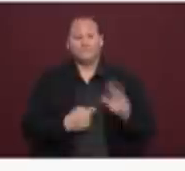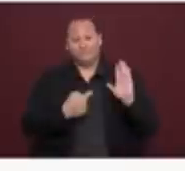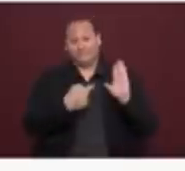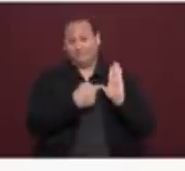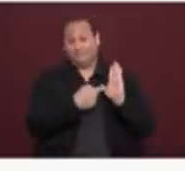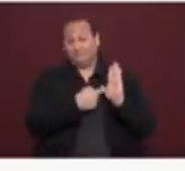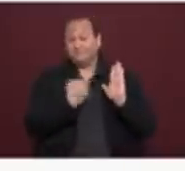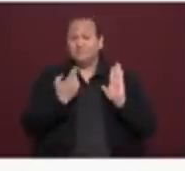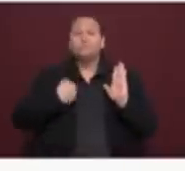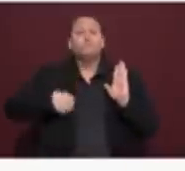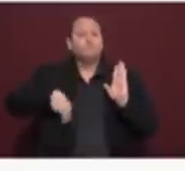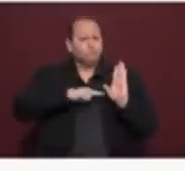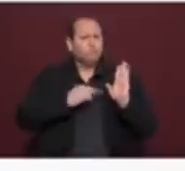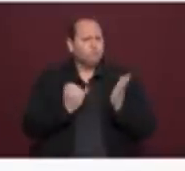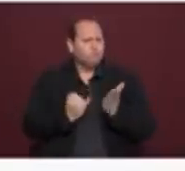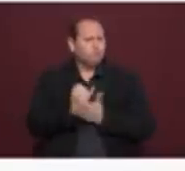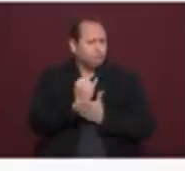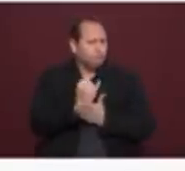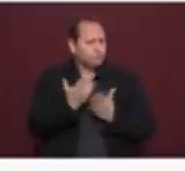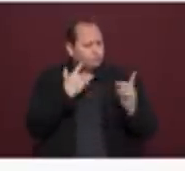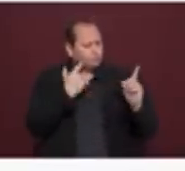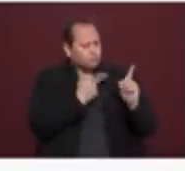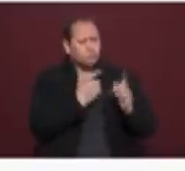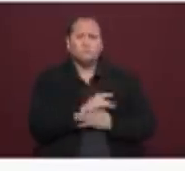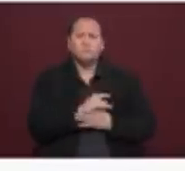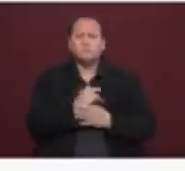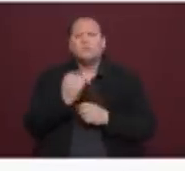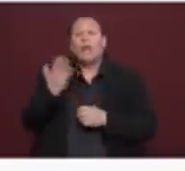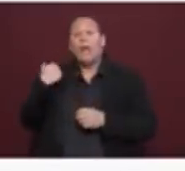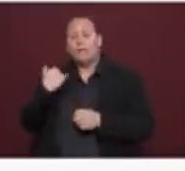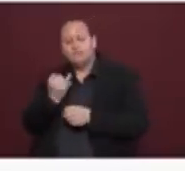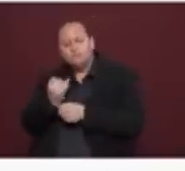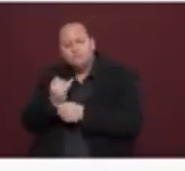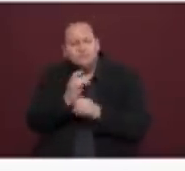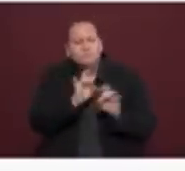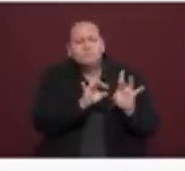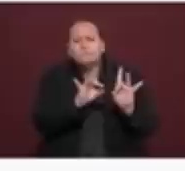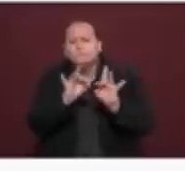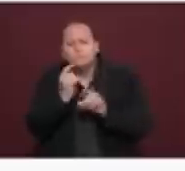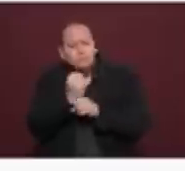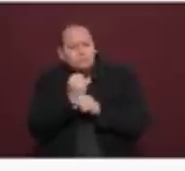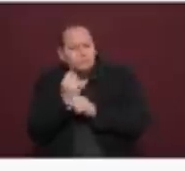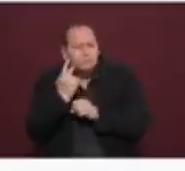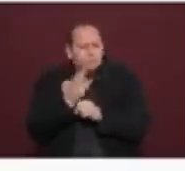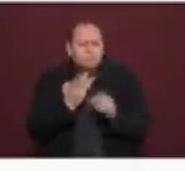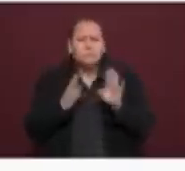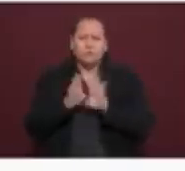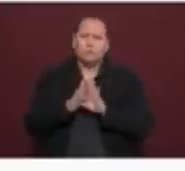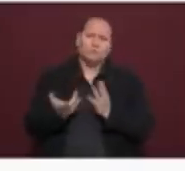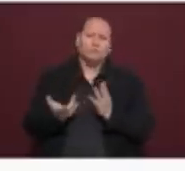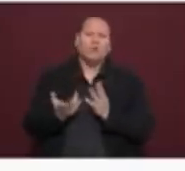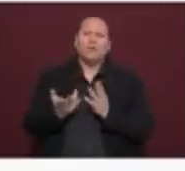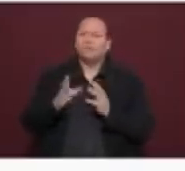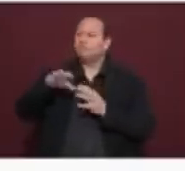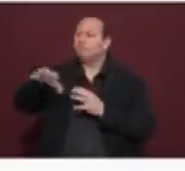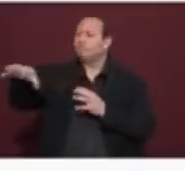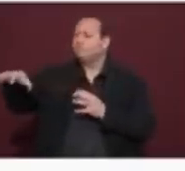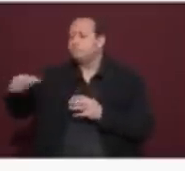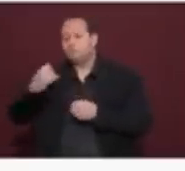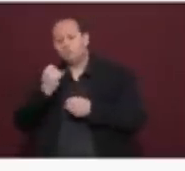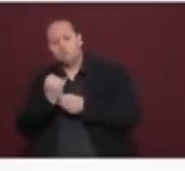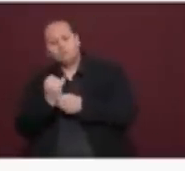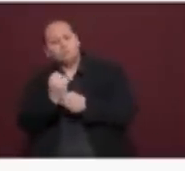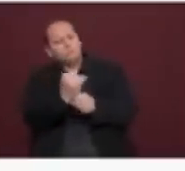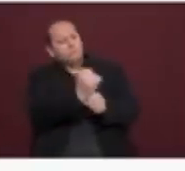determinamos en lo que nos llevó el análisis que realizamos por parte de todas las instancias encargadas de